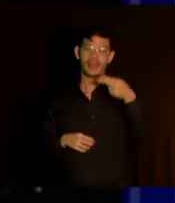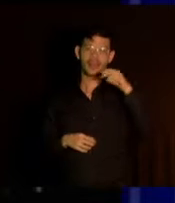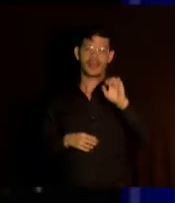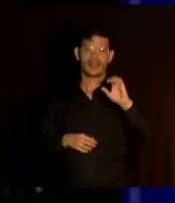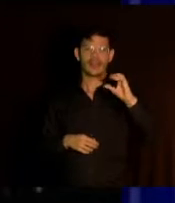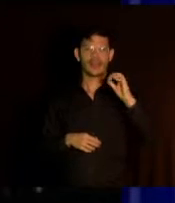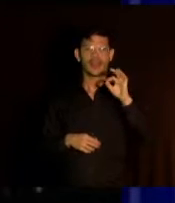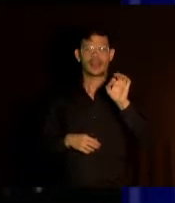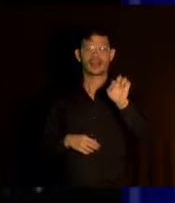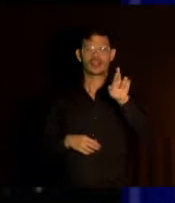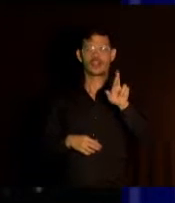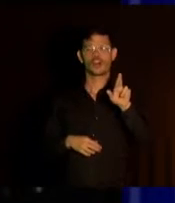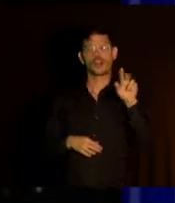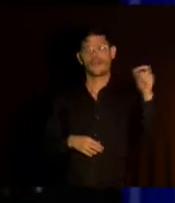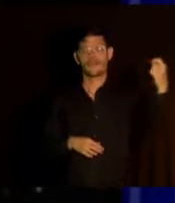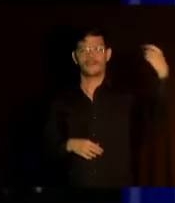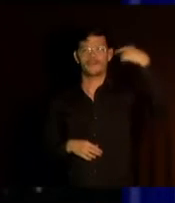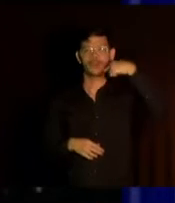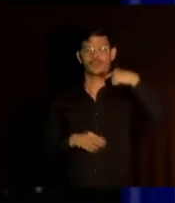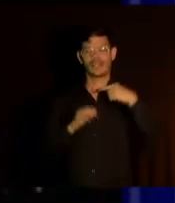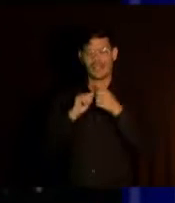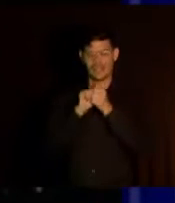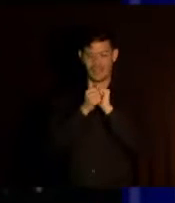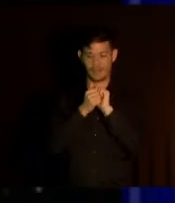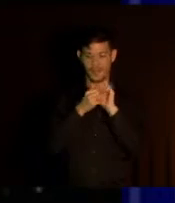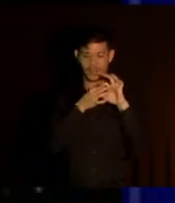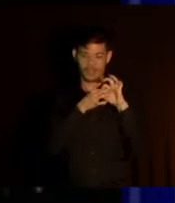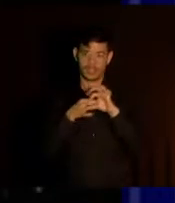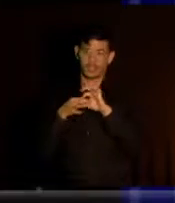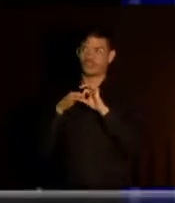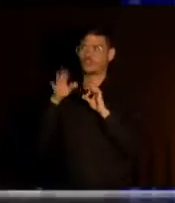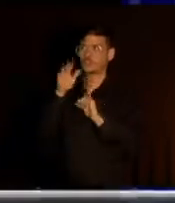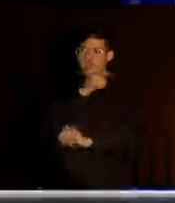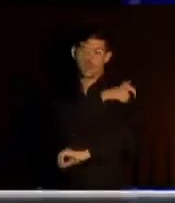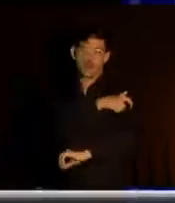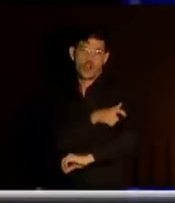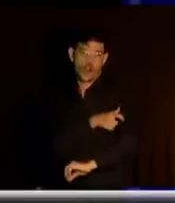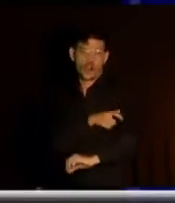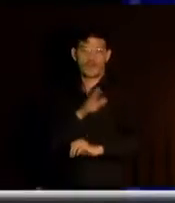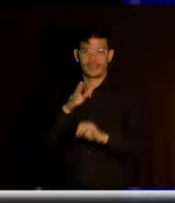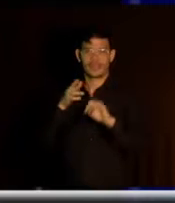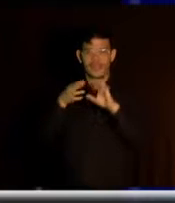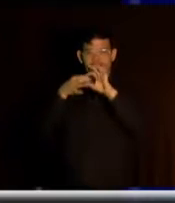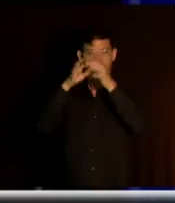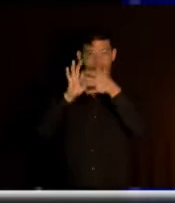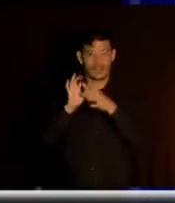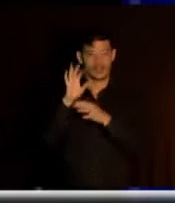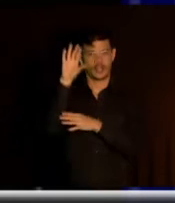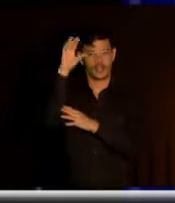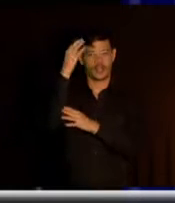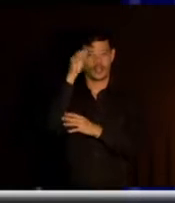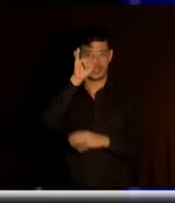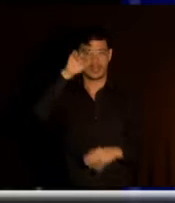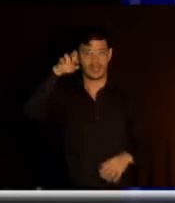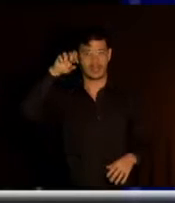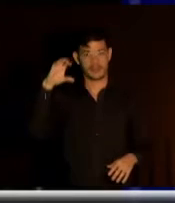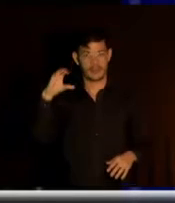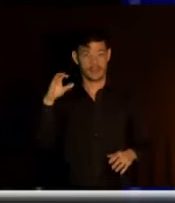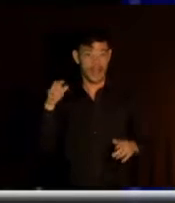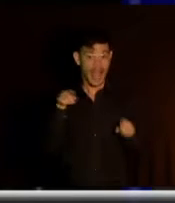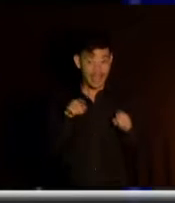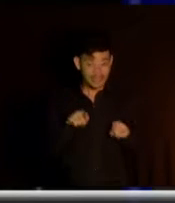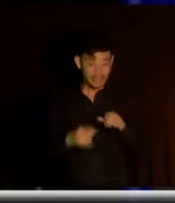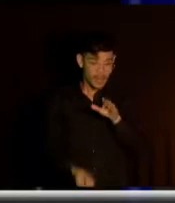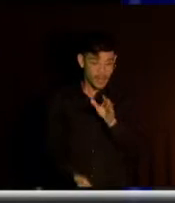IPC. O sea, los deportes que tiene de gobernancia del Comité Paralímpico Colombiano. Pues es que no se crearán federaciones en ese, okay, en ese